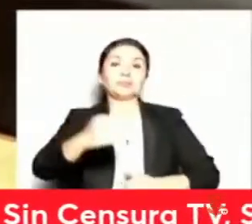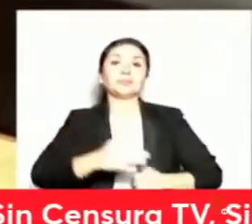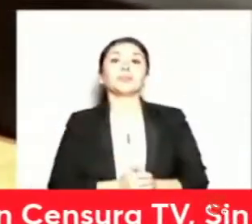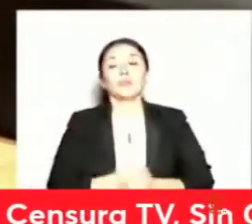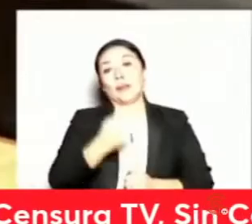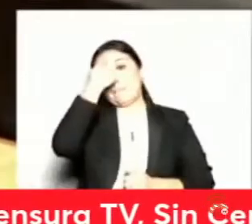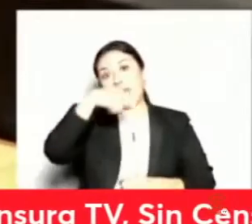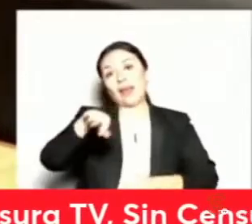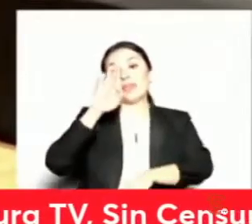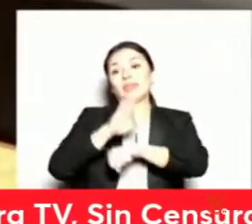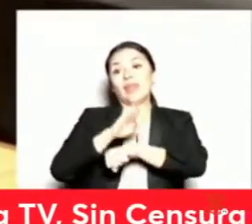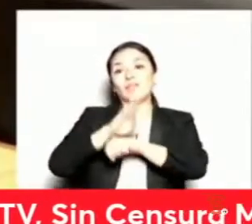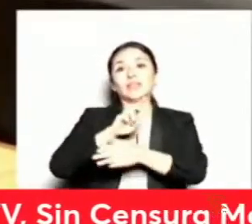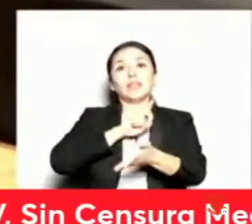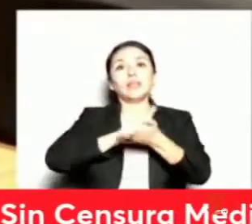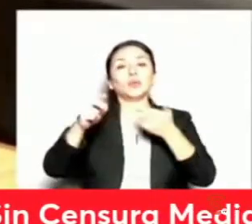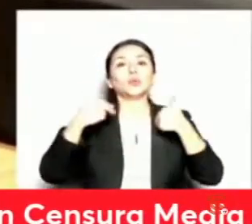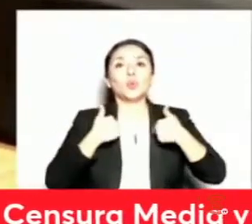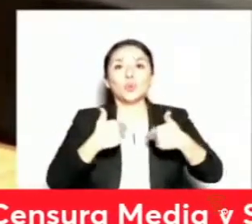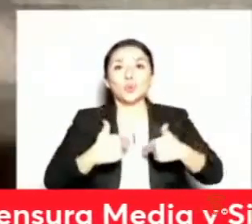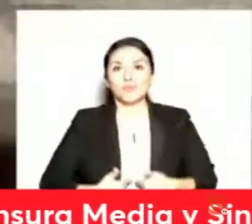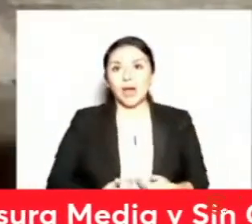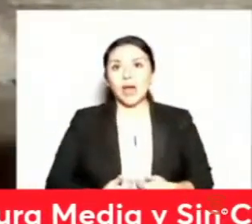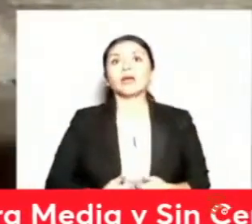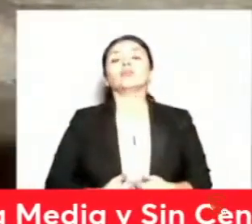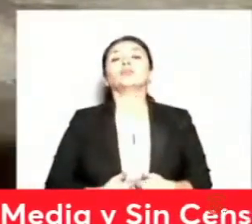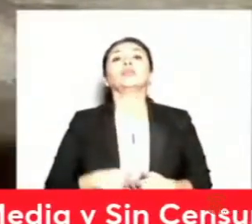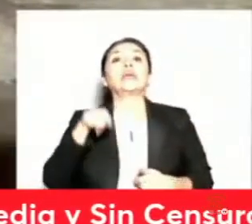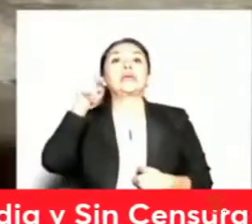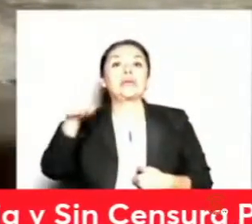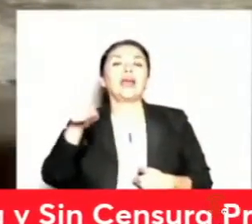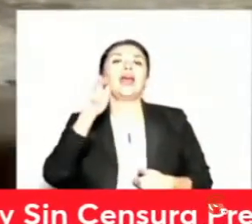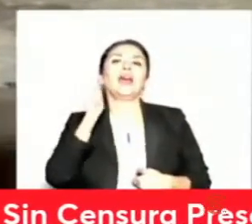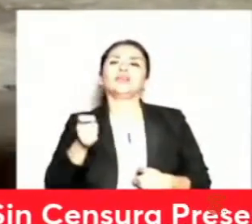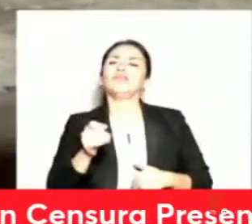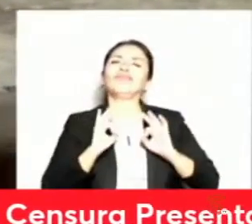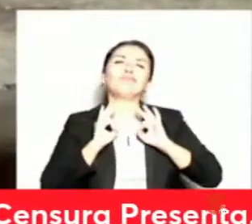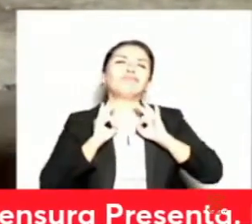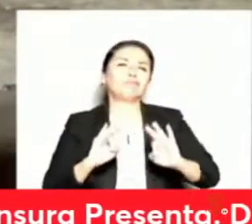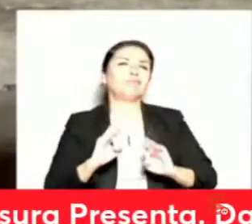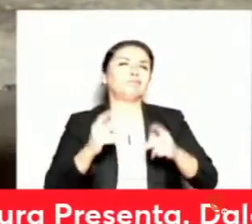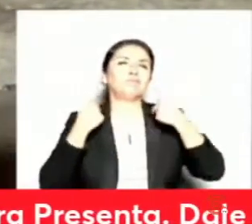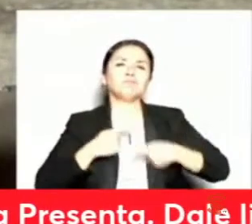la defensa de los derechos humanos y es una excelente